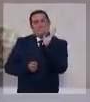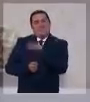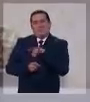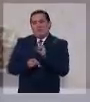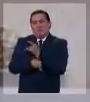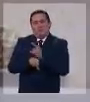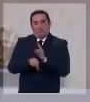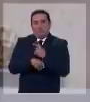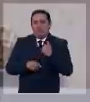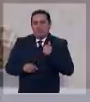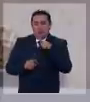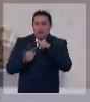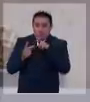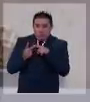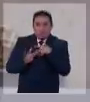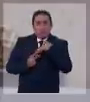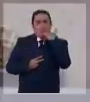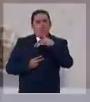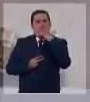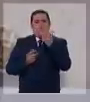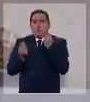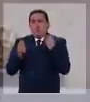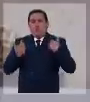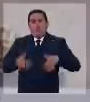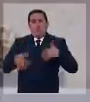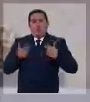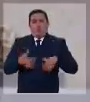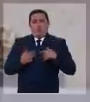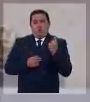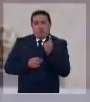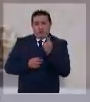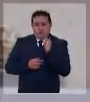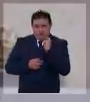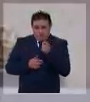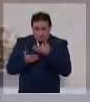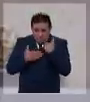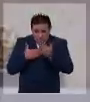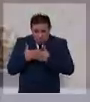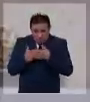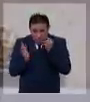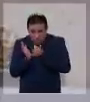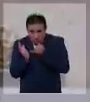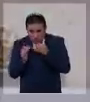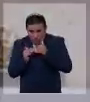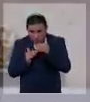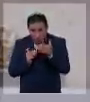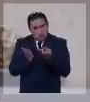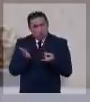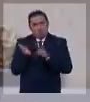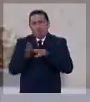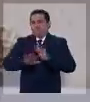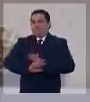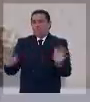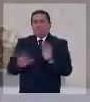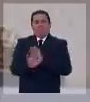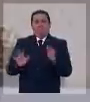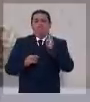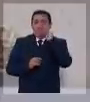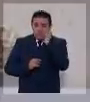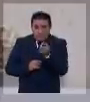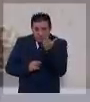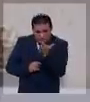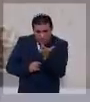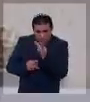es momento de aumentar impuestos. Y si vamos a hablar de crecimiento económico, necesitamos